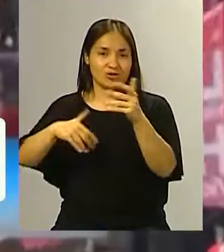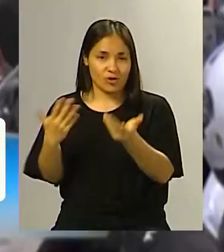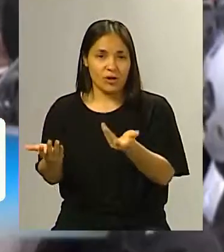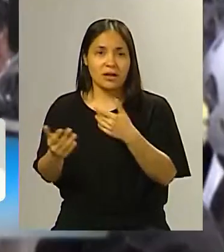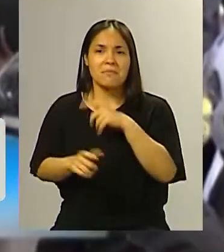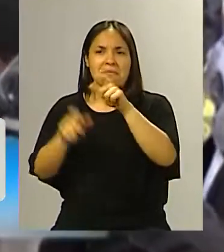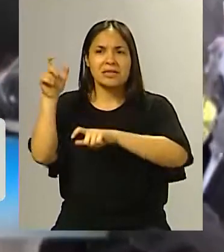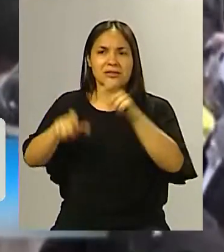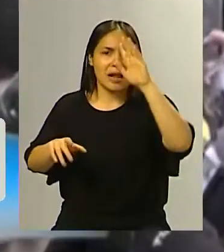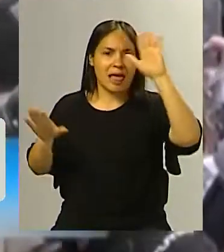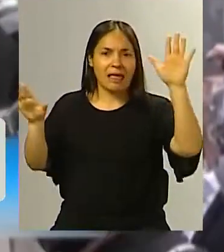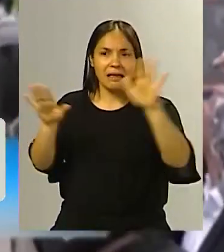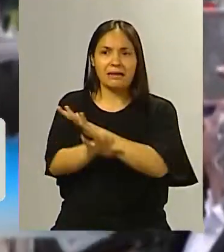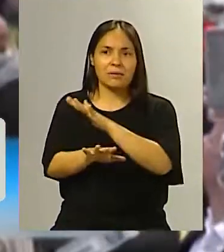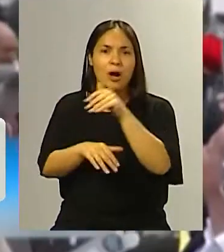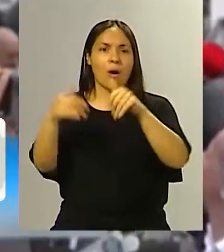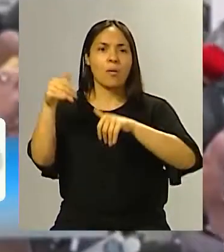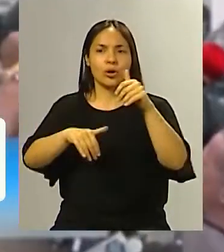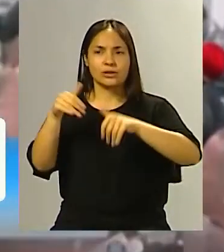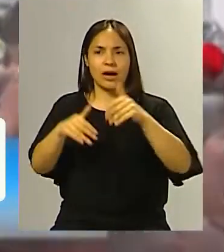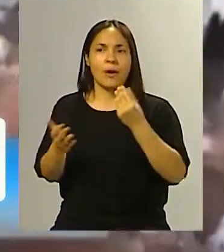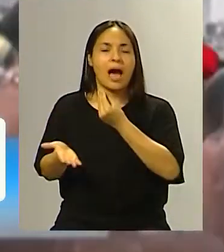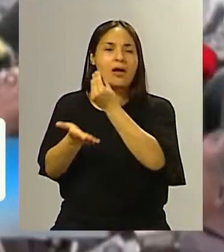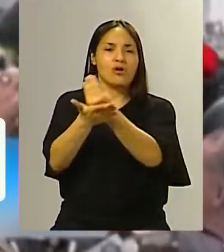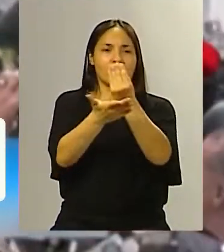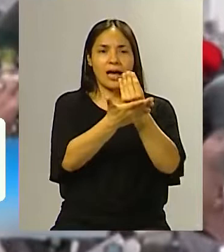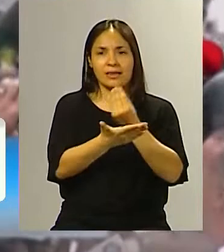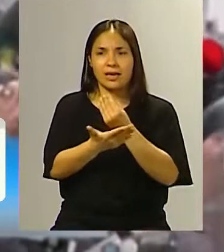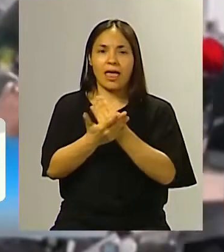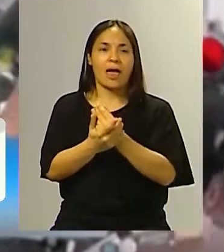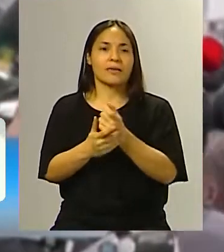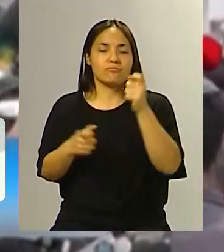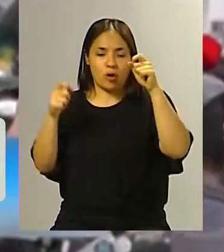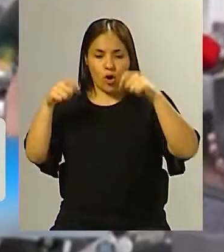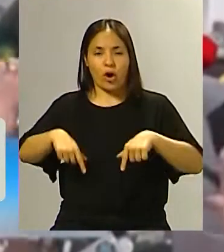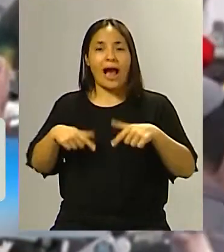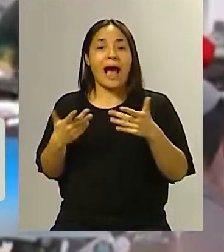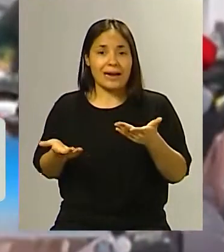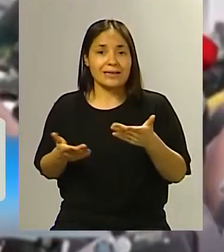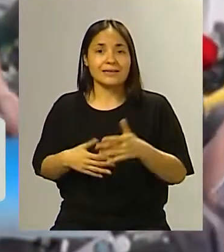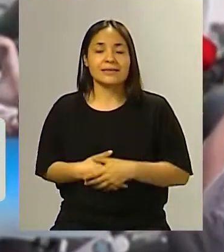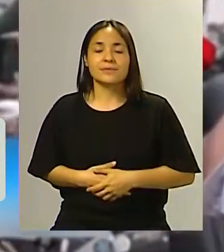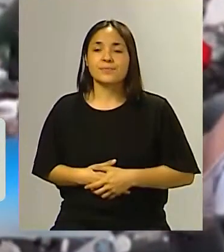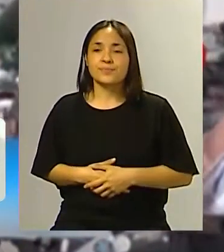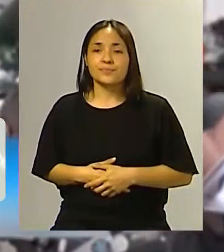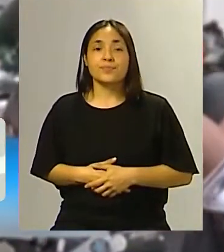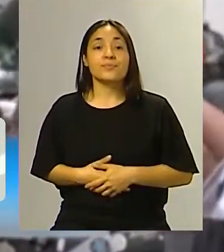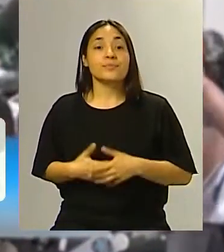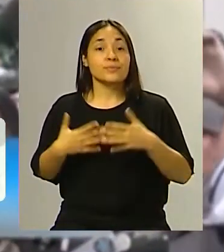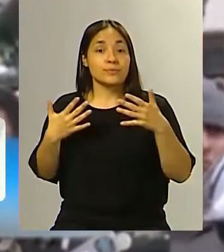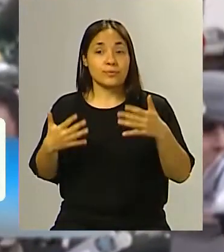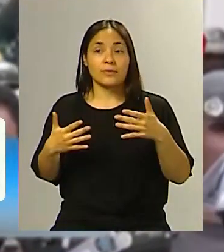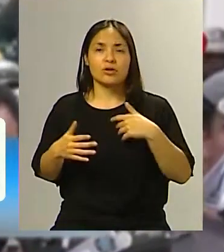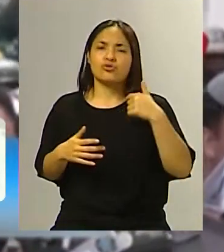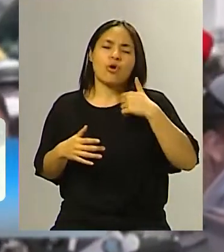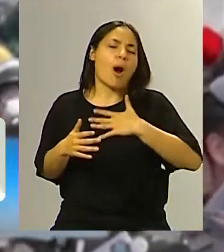se equivocaba cuando estaba votando los candidatos locales, que es donde le había ido a Bolsonaro. Pero esto es algo que